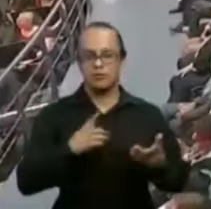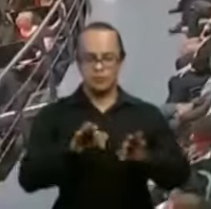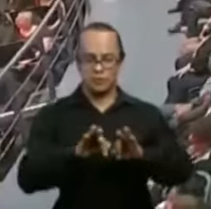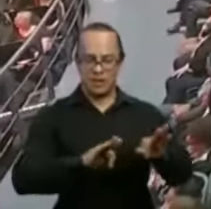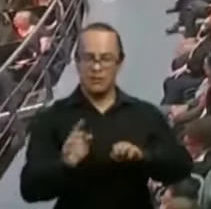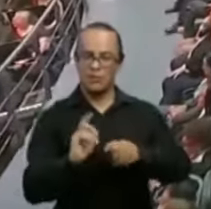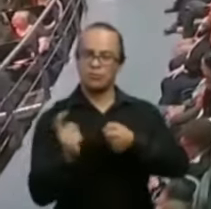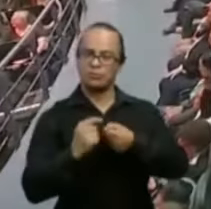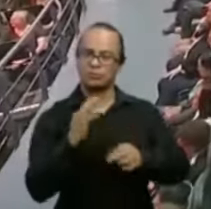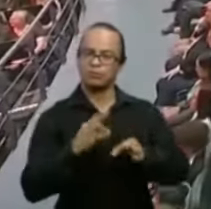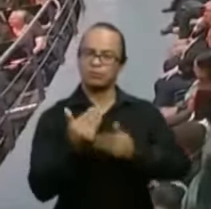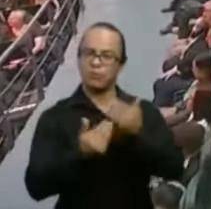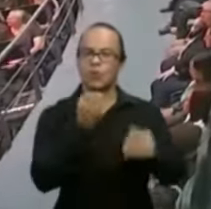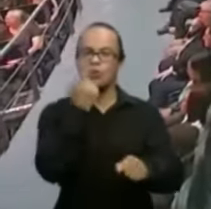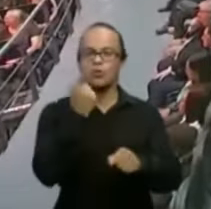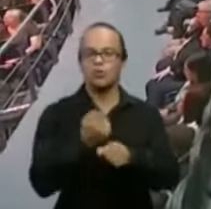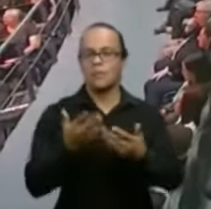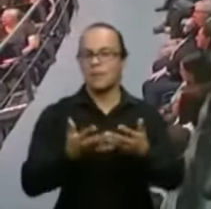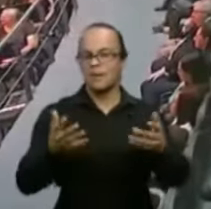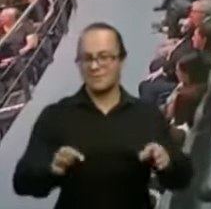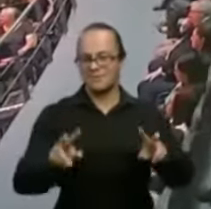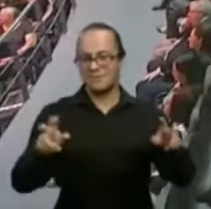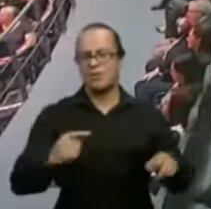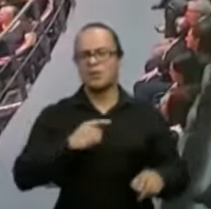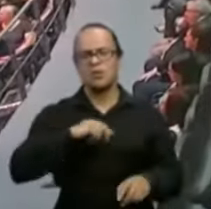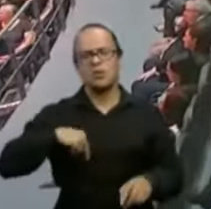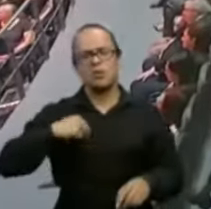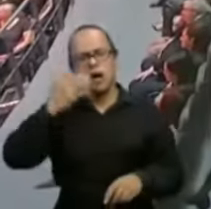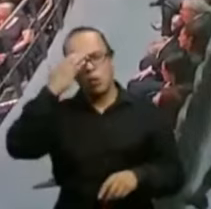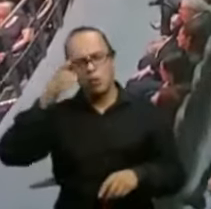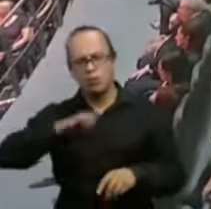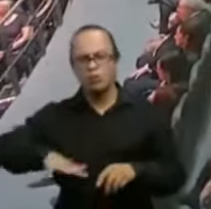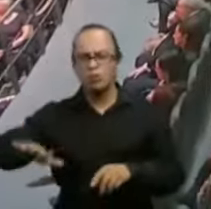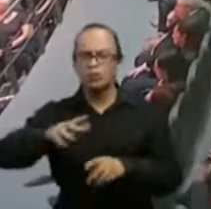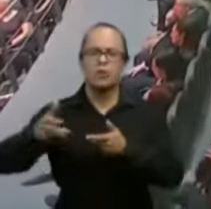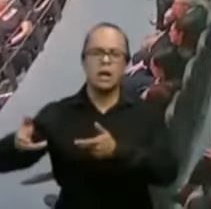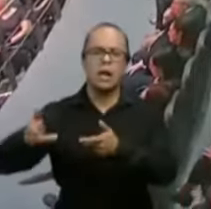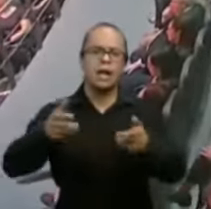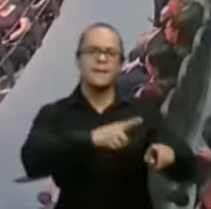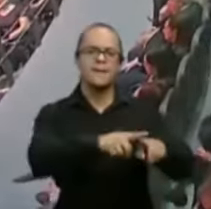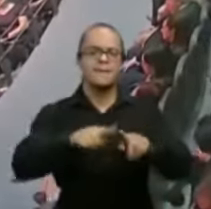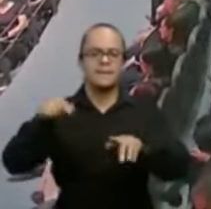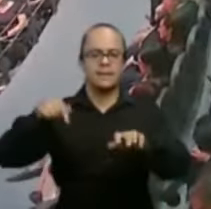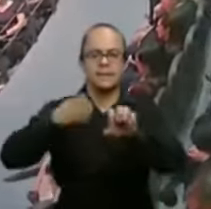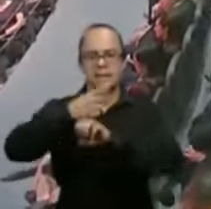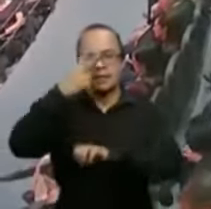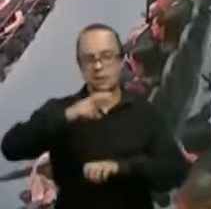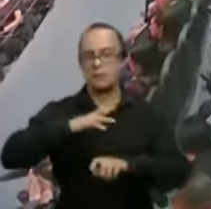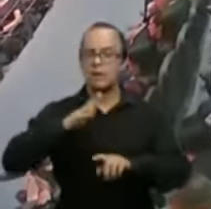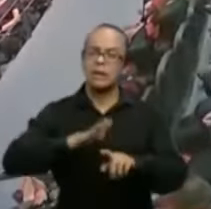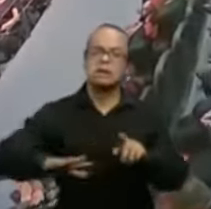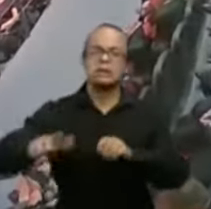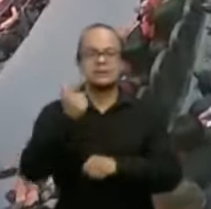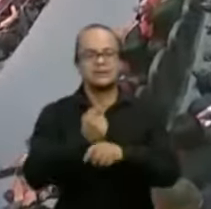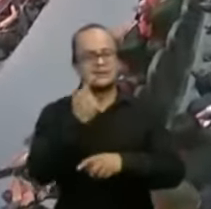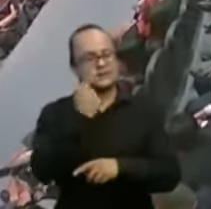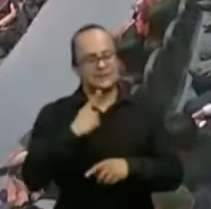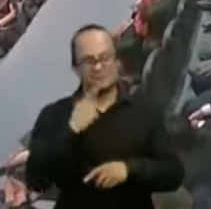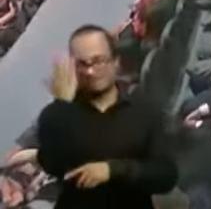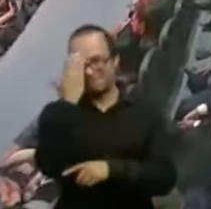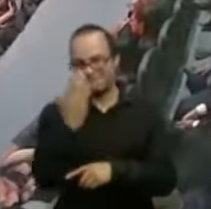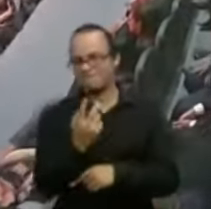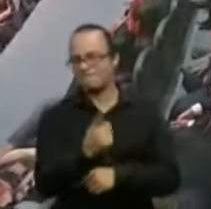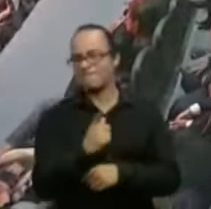y oportunidades. He recorrido las avenidas y calles del estado y me consta su mal estado, que causa